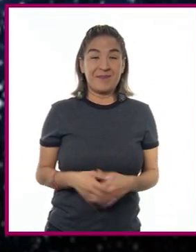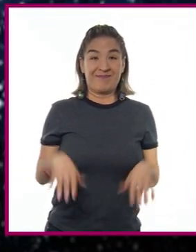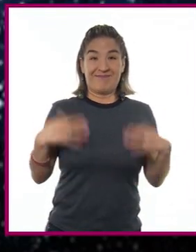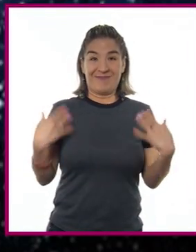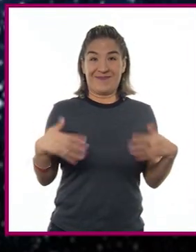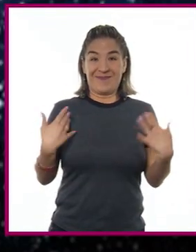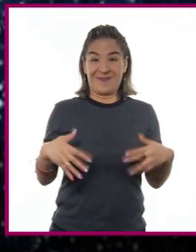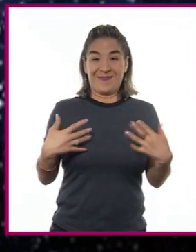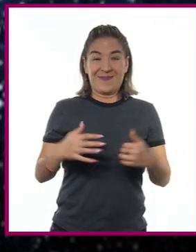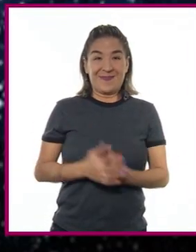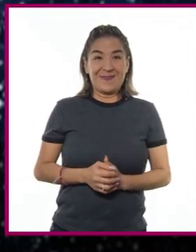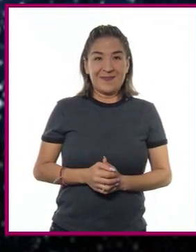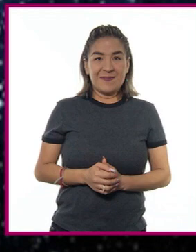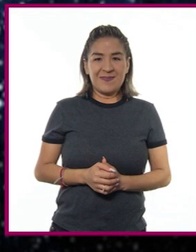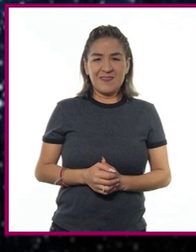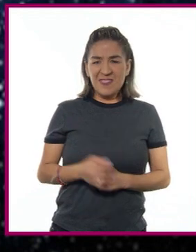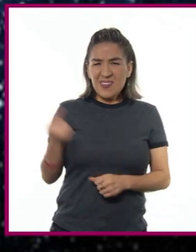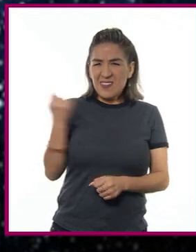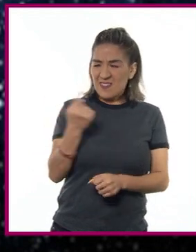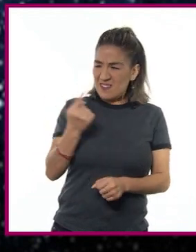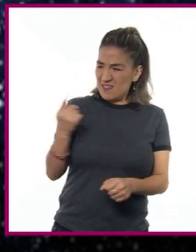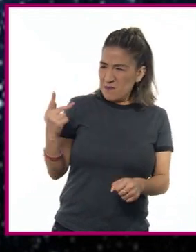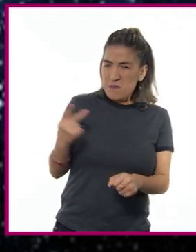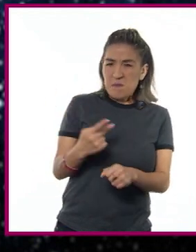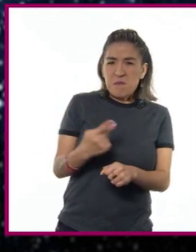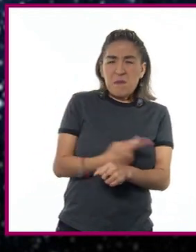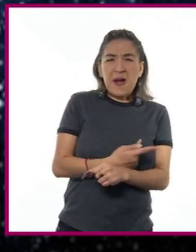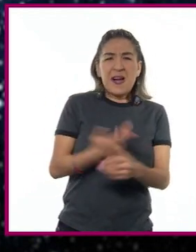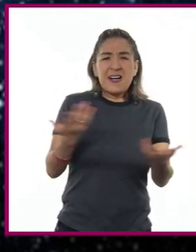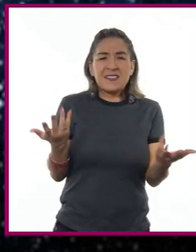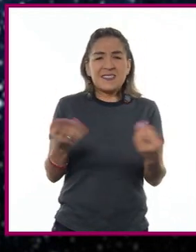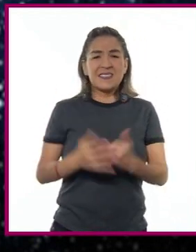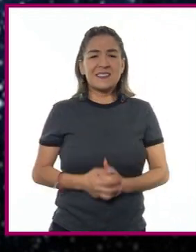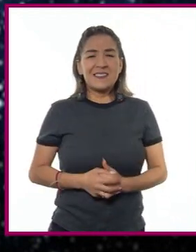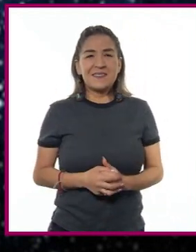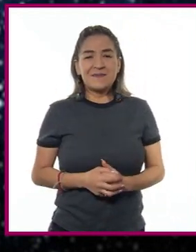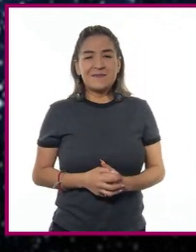¡Oh! ¿Qué me ha pasado?